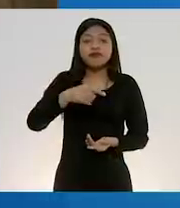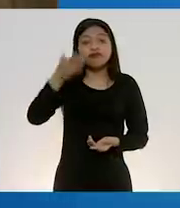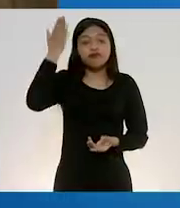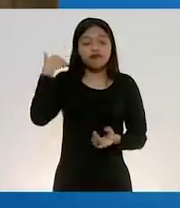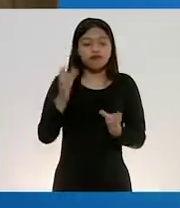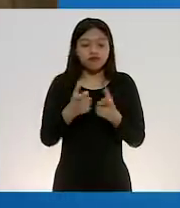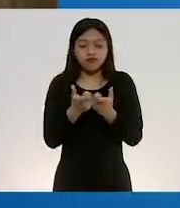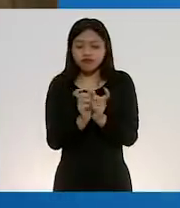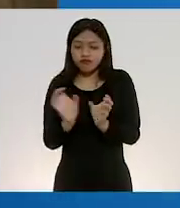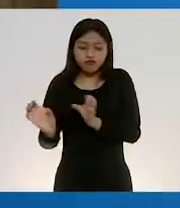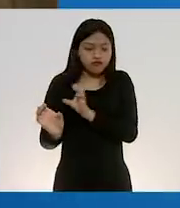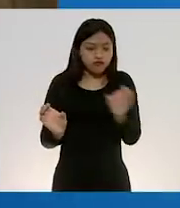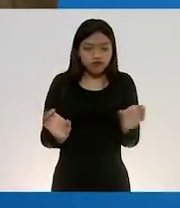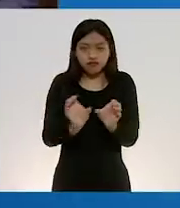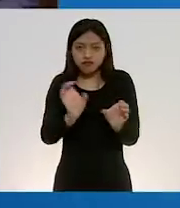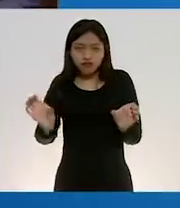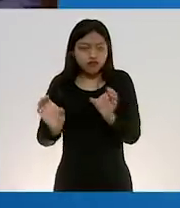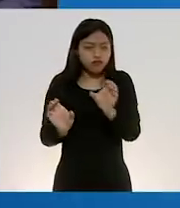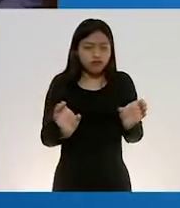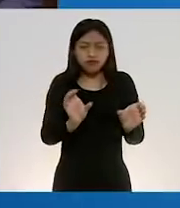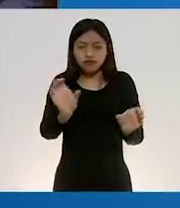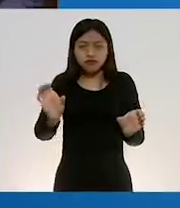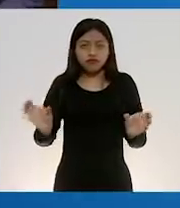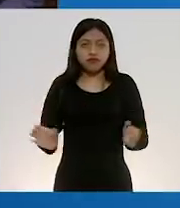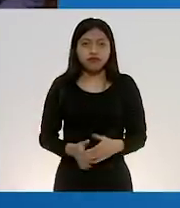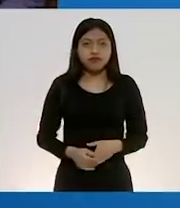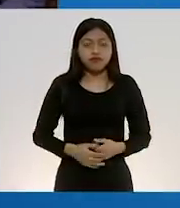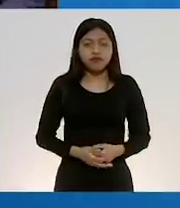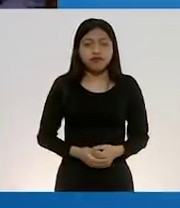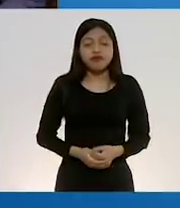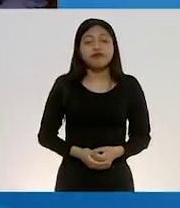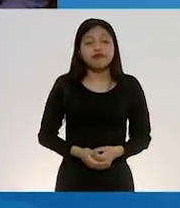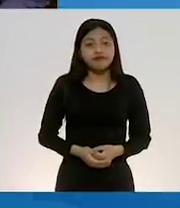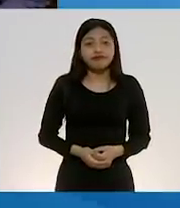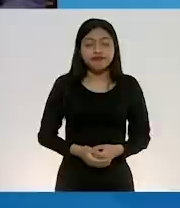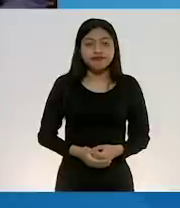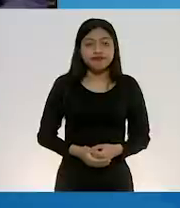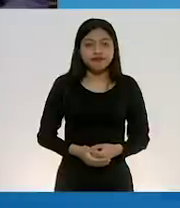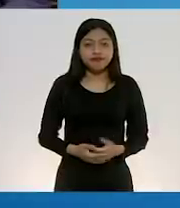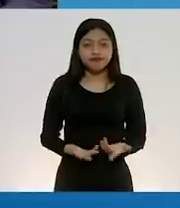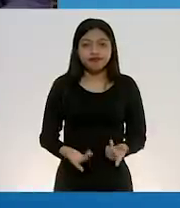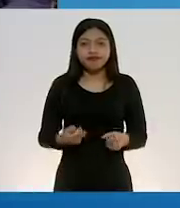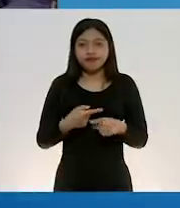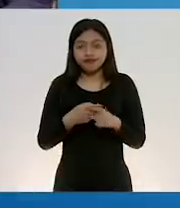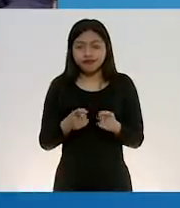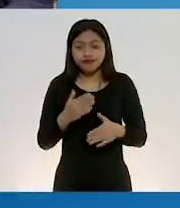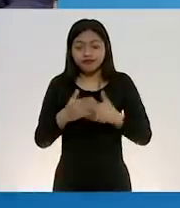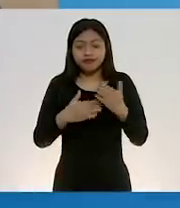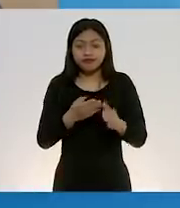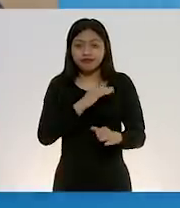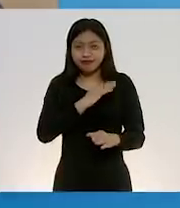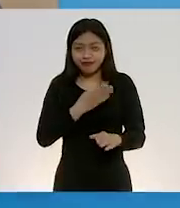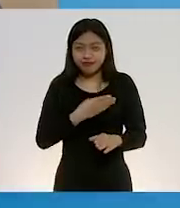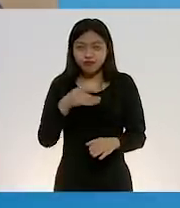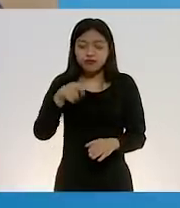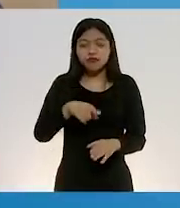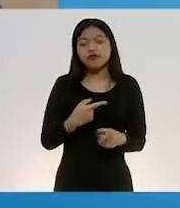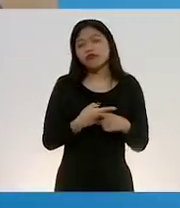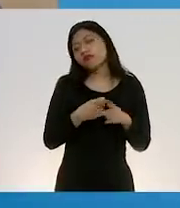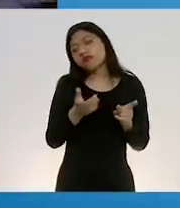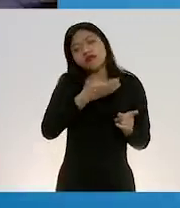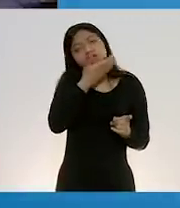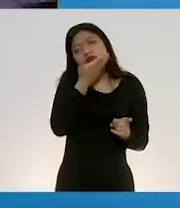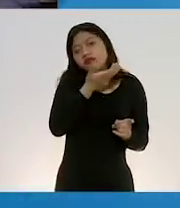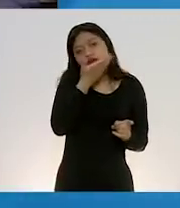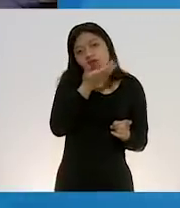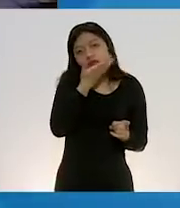sociales viene en el siglo XVIII. Les gustaba mucho el baño, a diferencia de la tradición española. Aquí siempre se